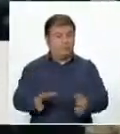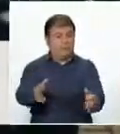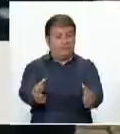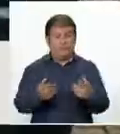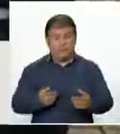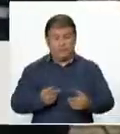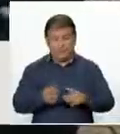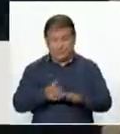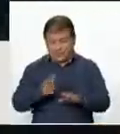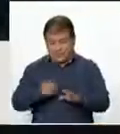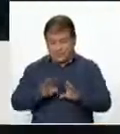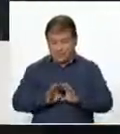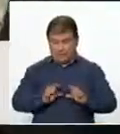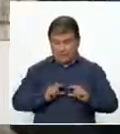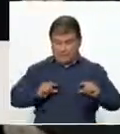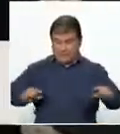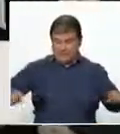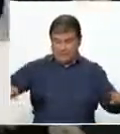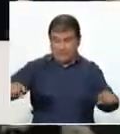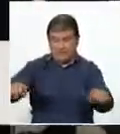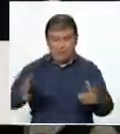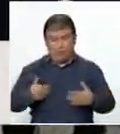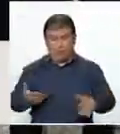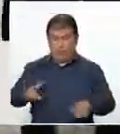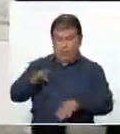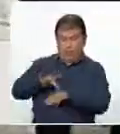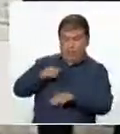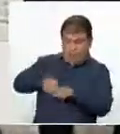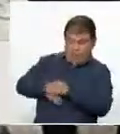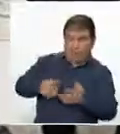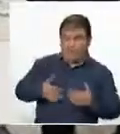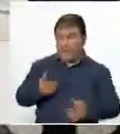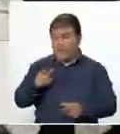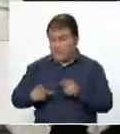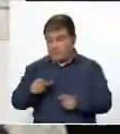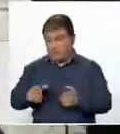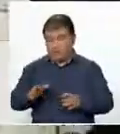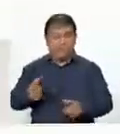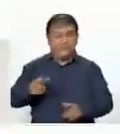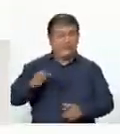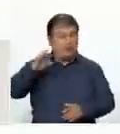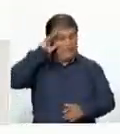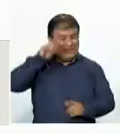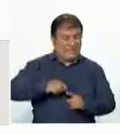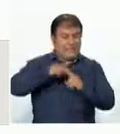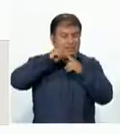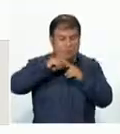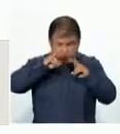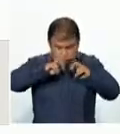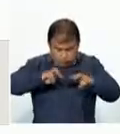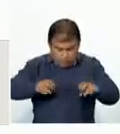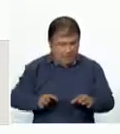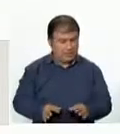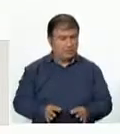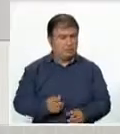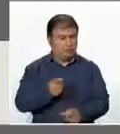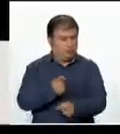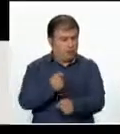están detrás de esa cinta, que no deben intervenir, evidentemente, para que la gente criminalística, los peritos, puedan cumplir con su trabajo,